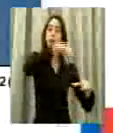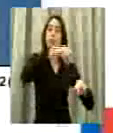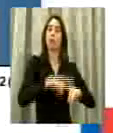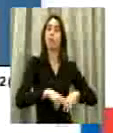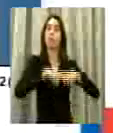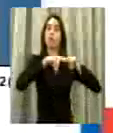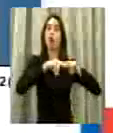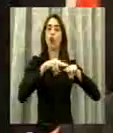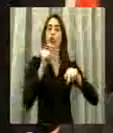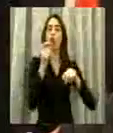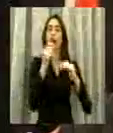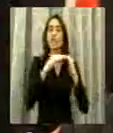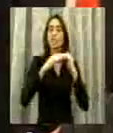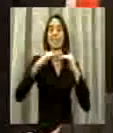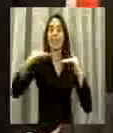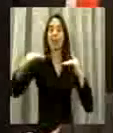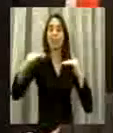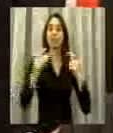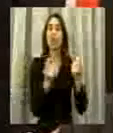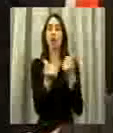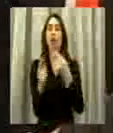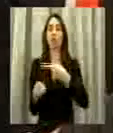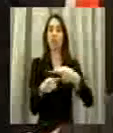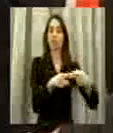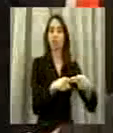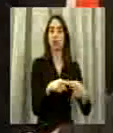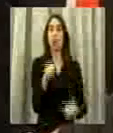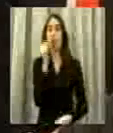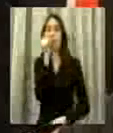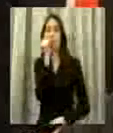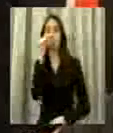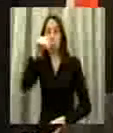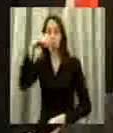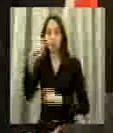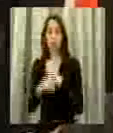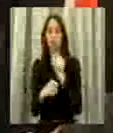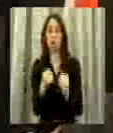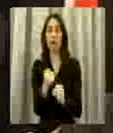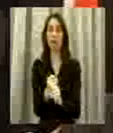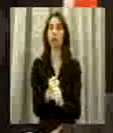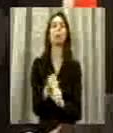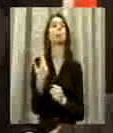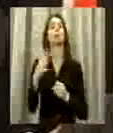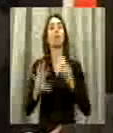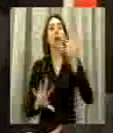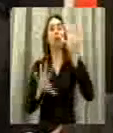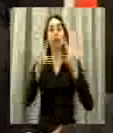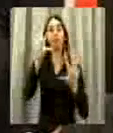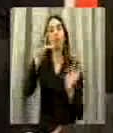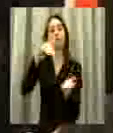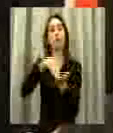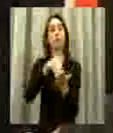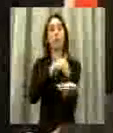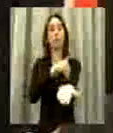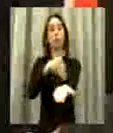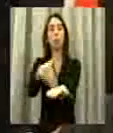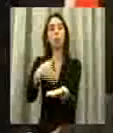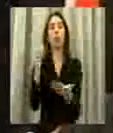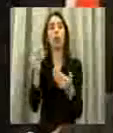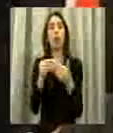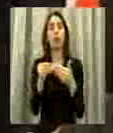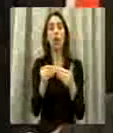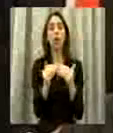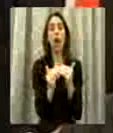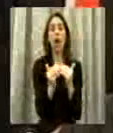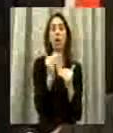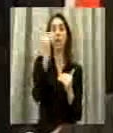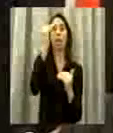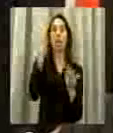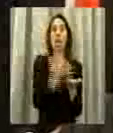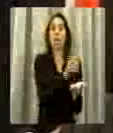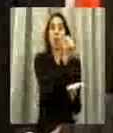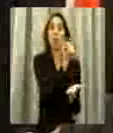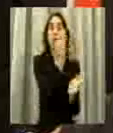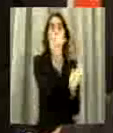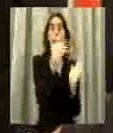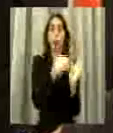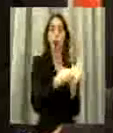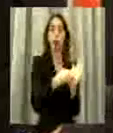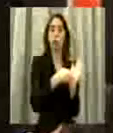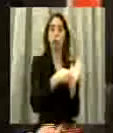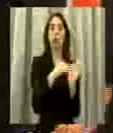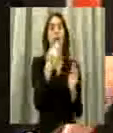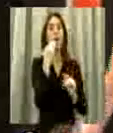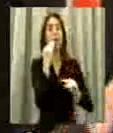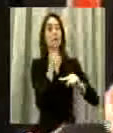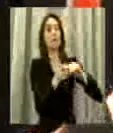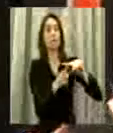Estabilización Económico-Social. A octubre de este año hemos llegado a 15.000 millones de dólares. Hemos recuperado en 4.000, de esos